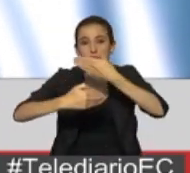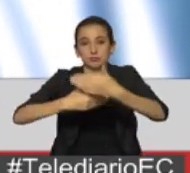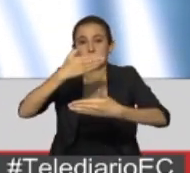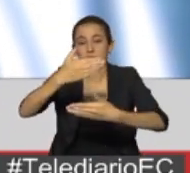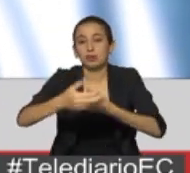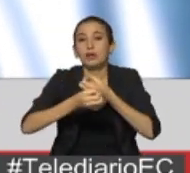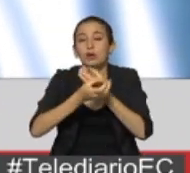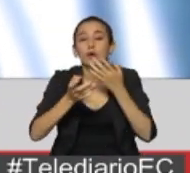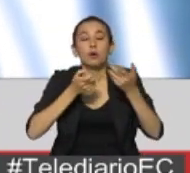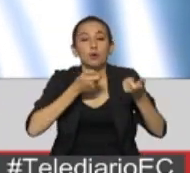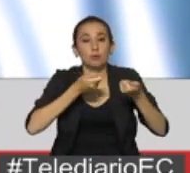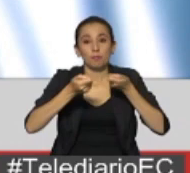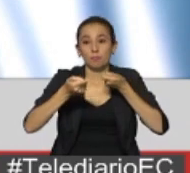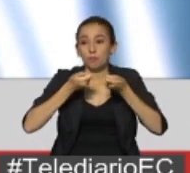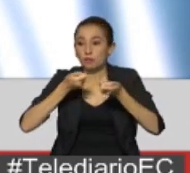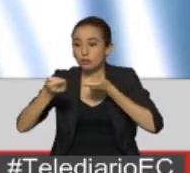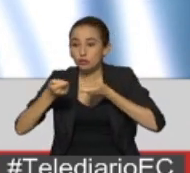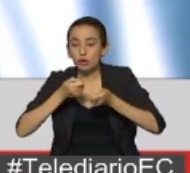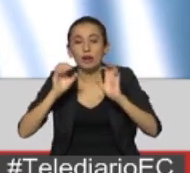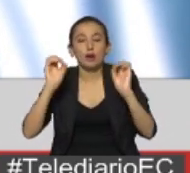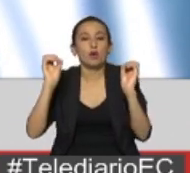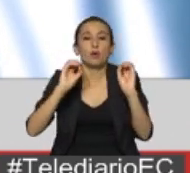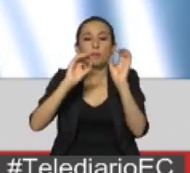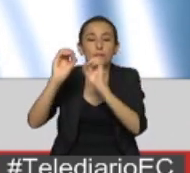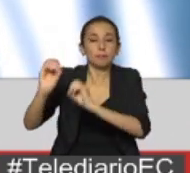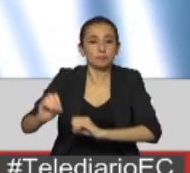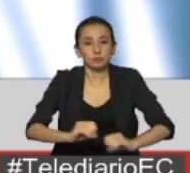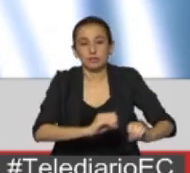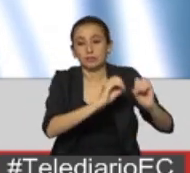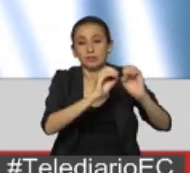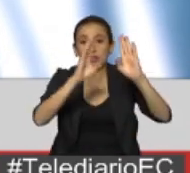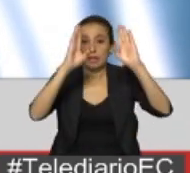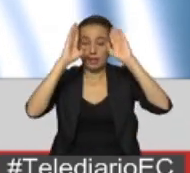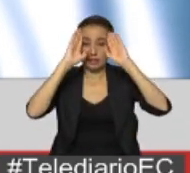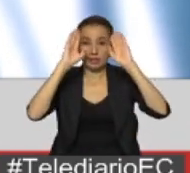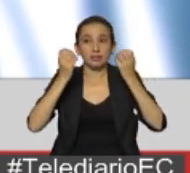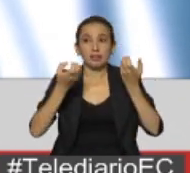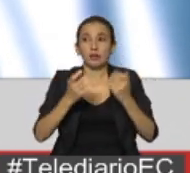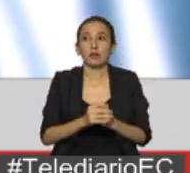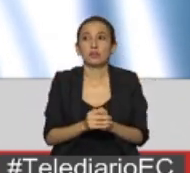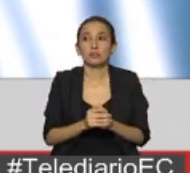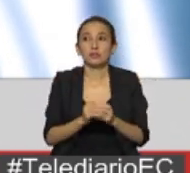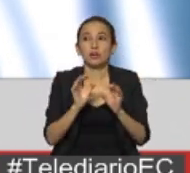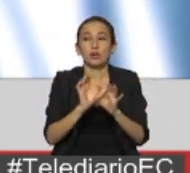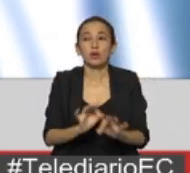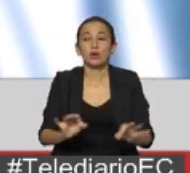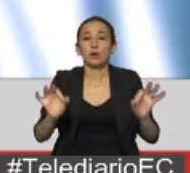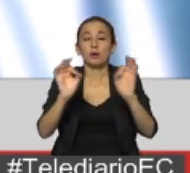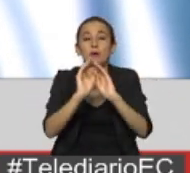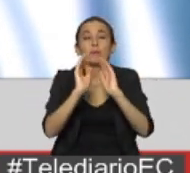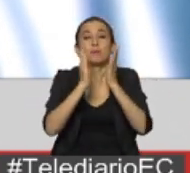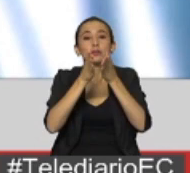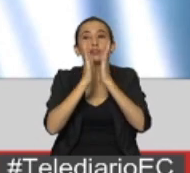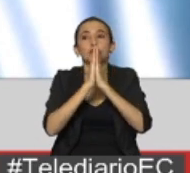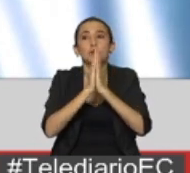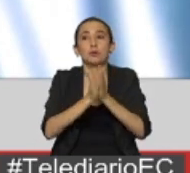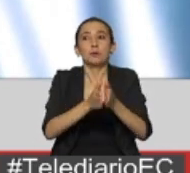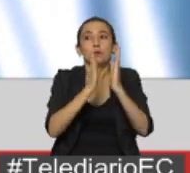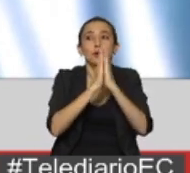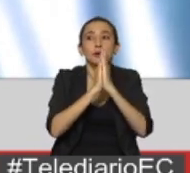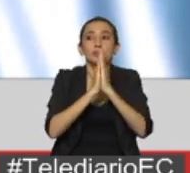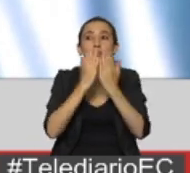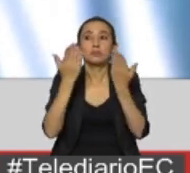más diligente la normativa necesaria para poder atender estos requerimientos. Lo que sí les hemos pedido a nuestros clientes, a los gobiernos